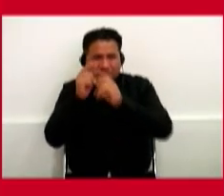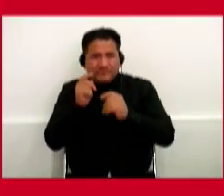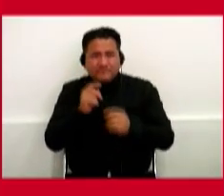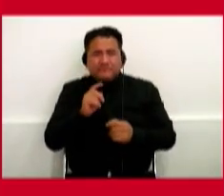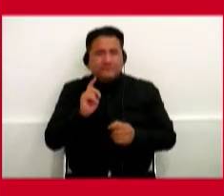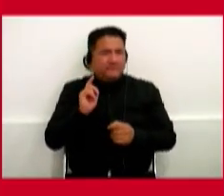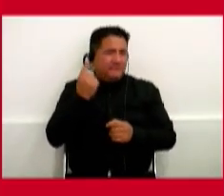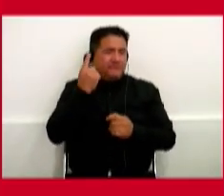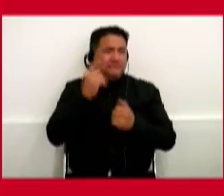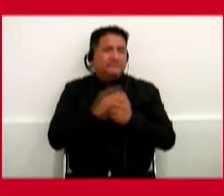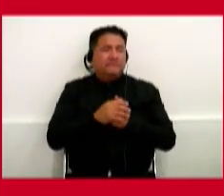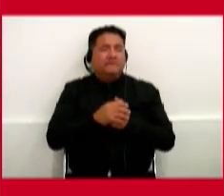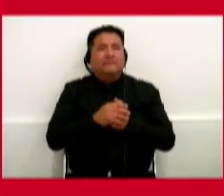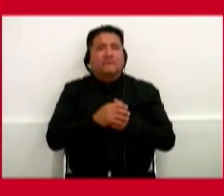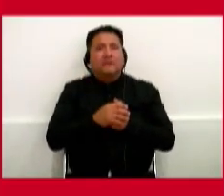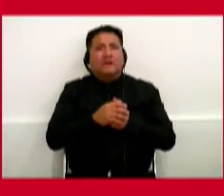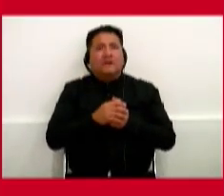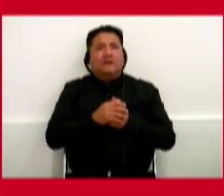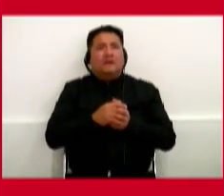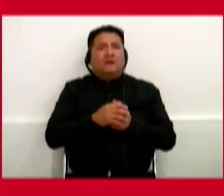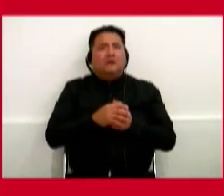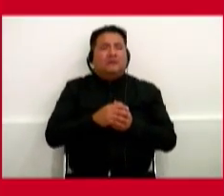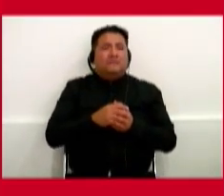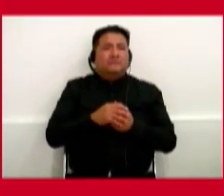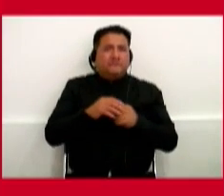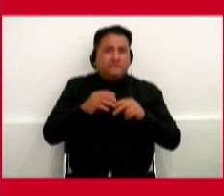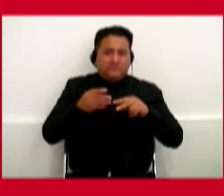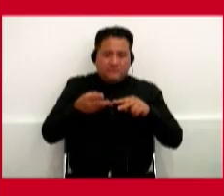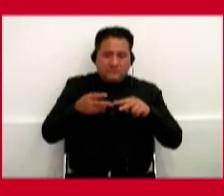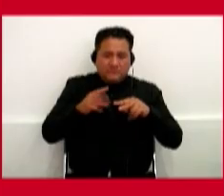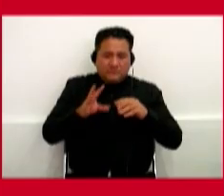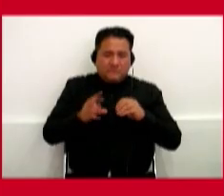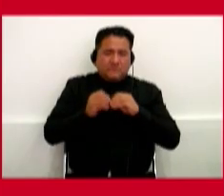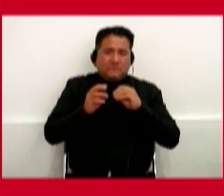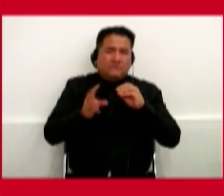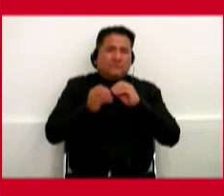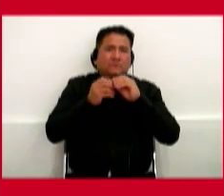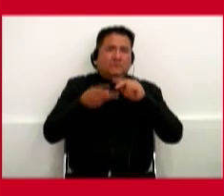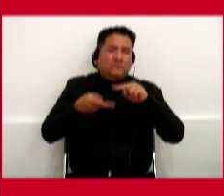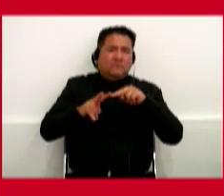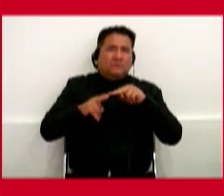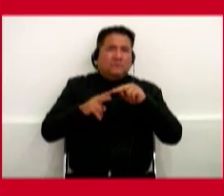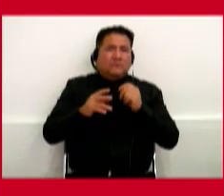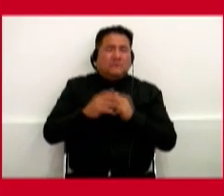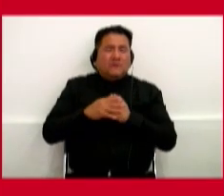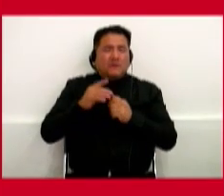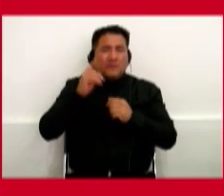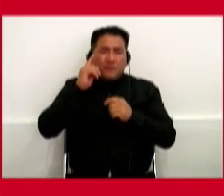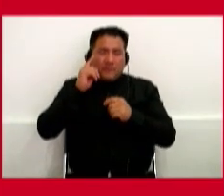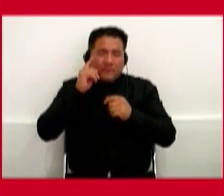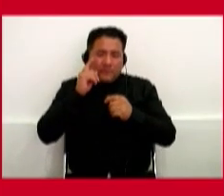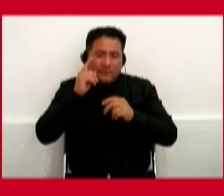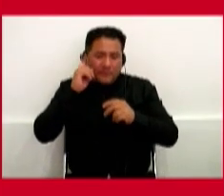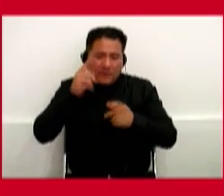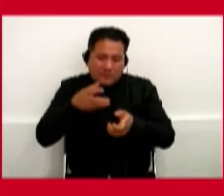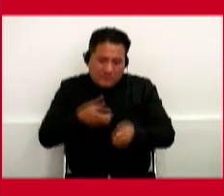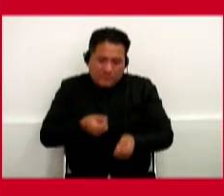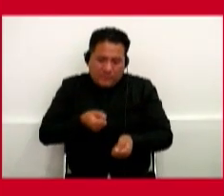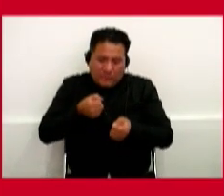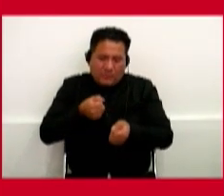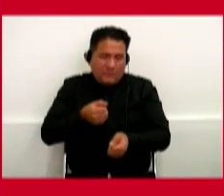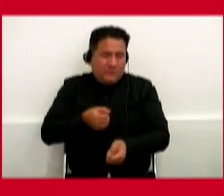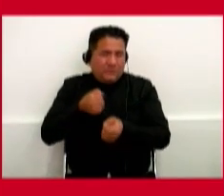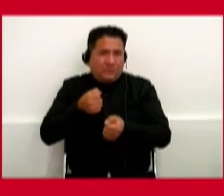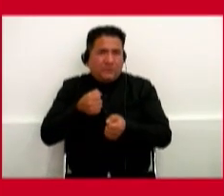eficiencia, incrementar la eficiencia por disparo. El segundo es reducir los costos operativos y control de